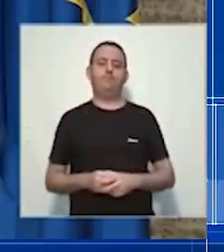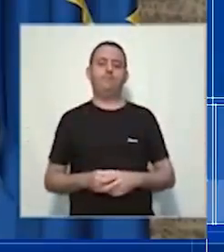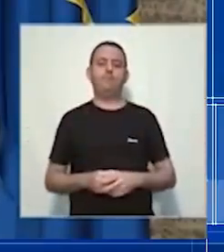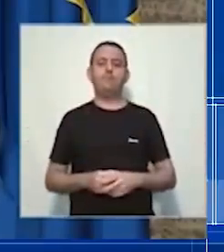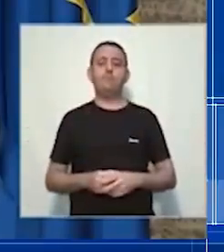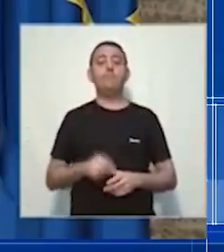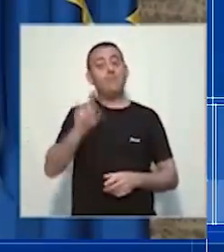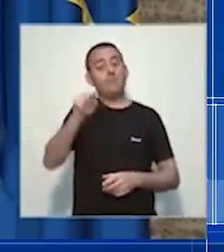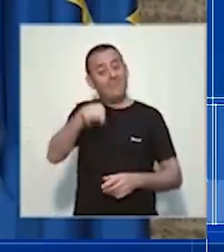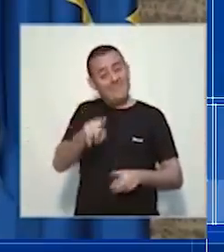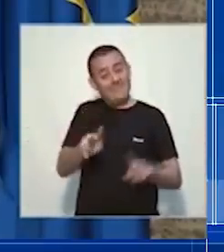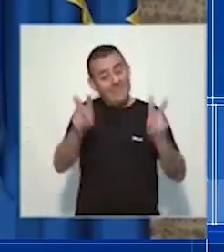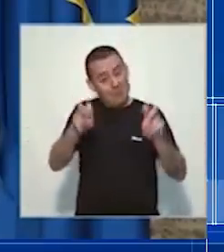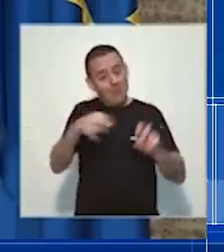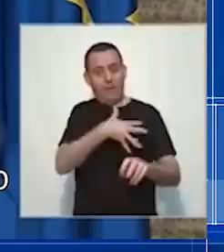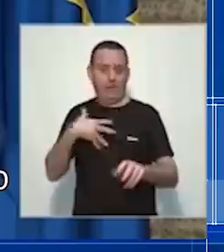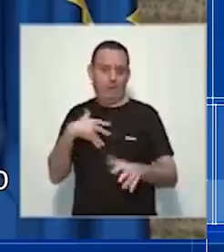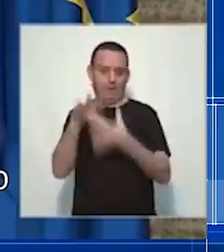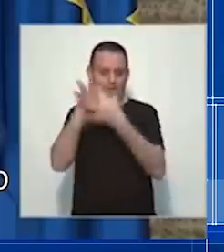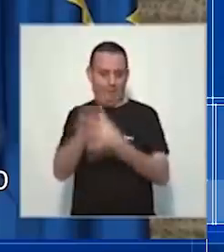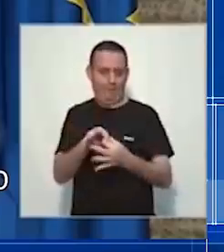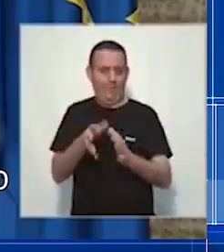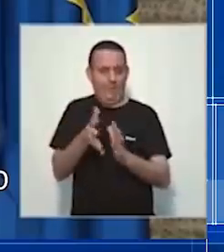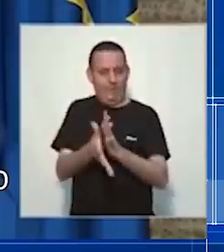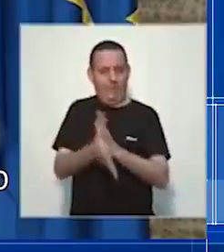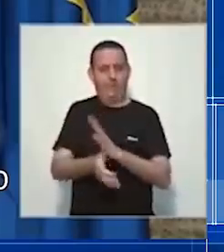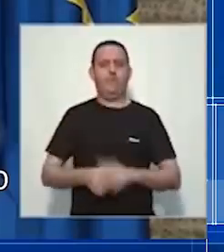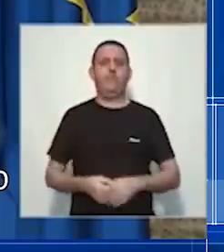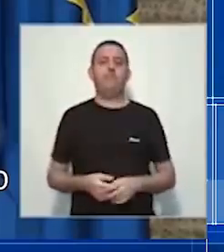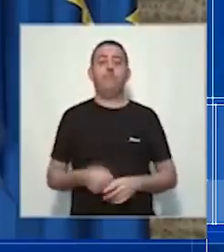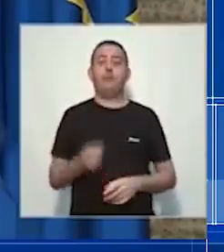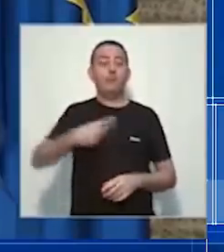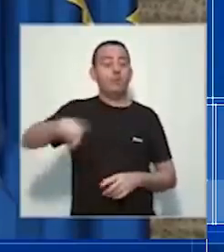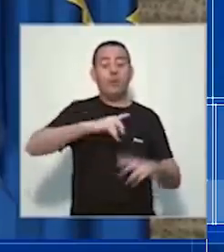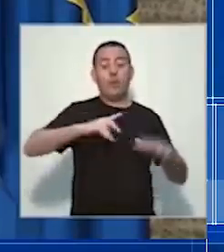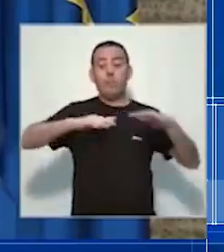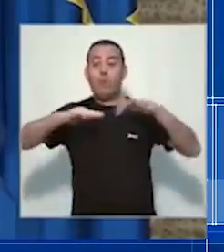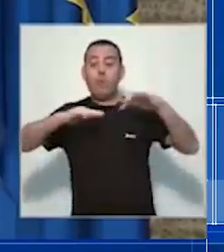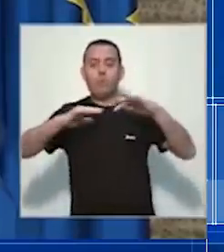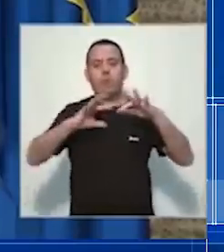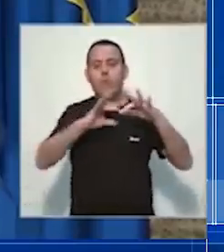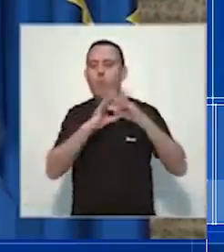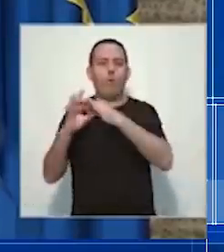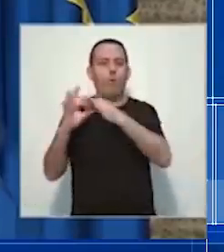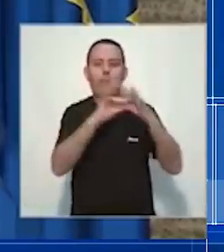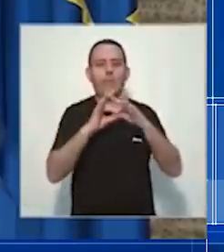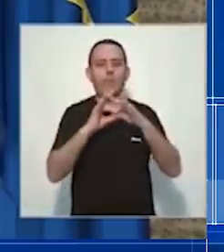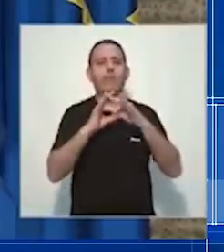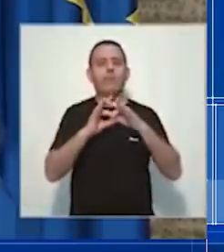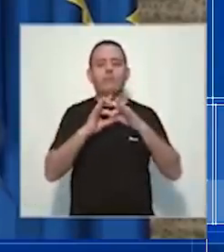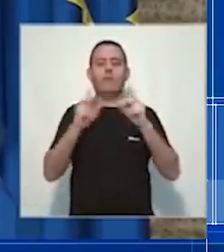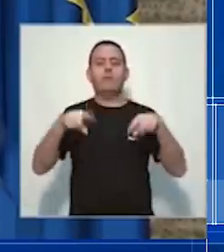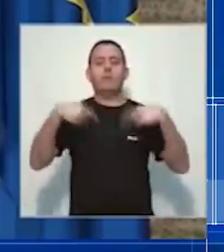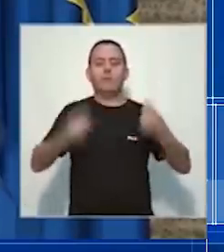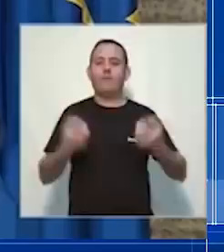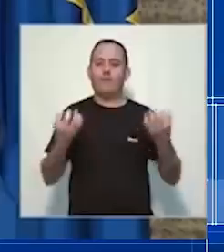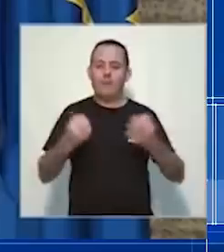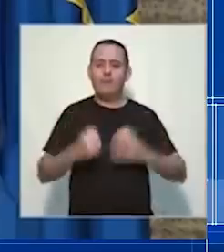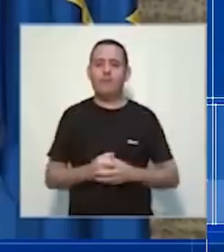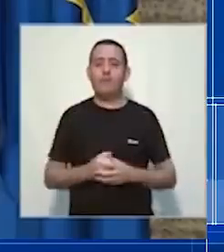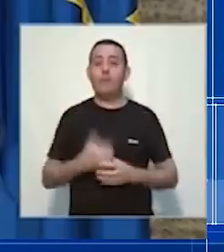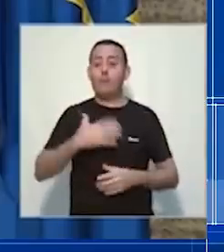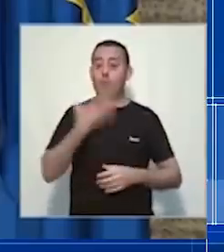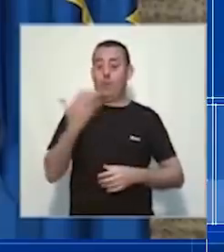qüestió que és molt important. La unitat d'acció sí que ha servit per una cosa, perquè el confinament en els llocs, a més, on no hi havia